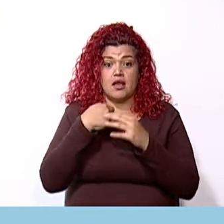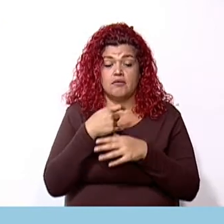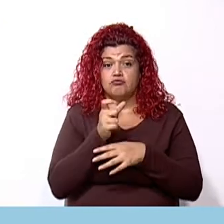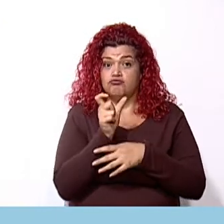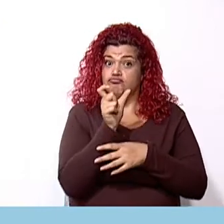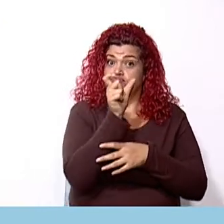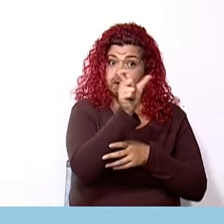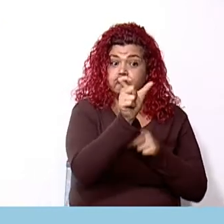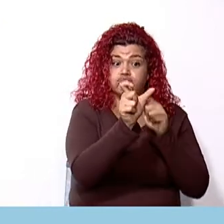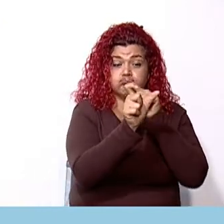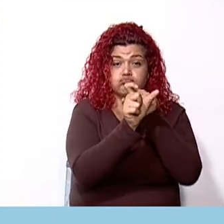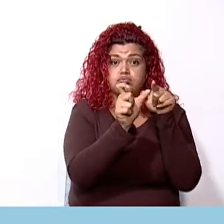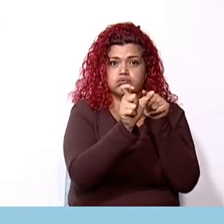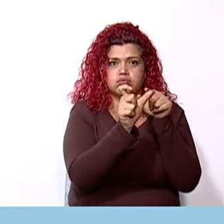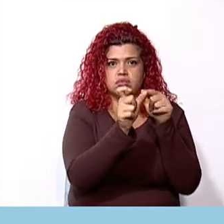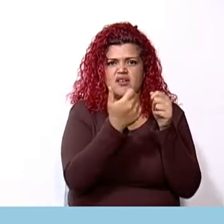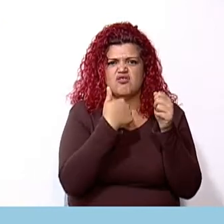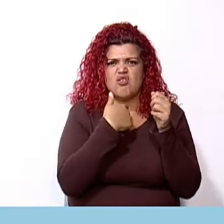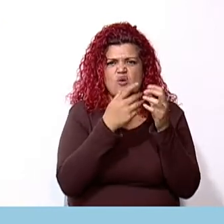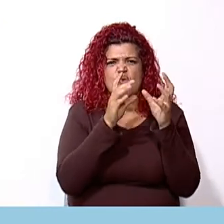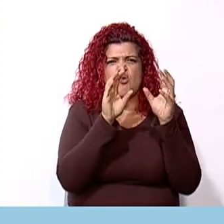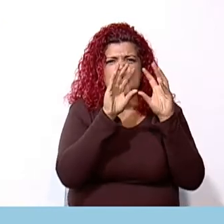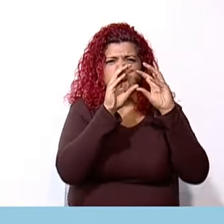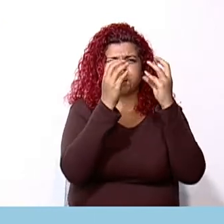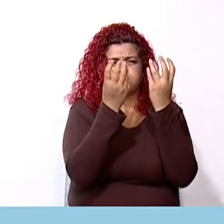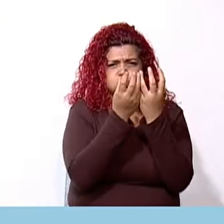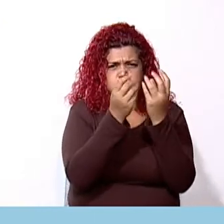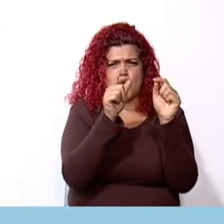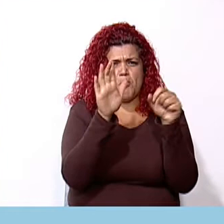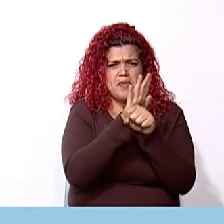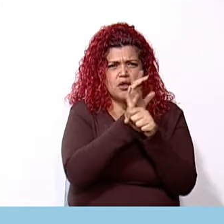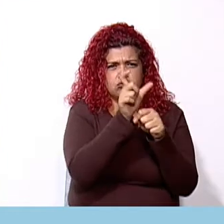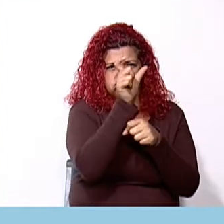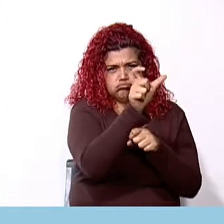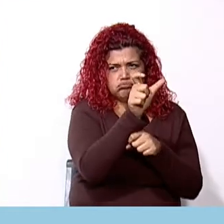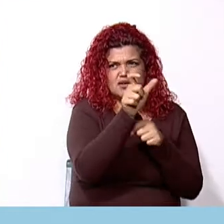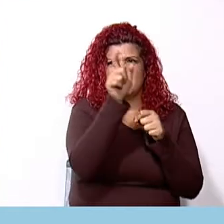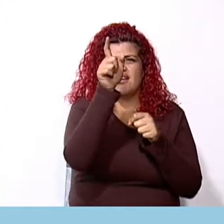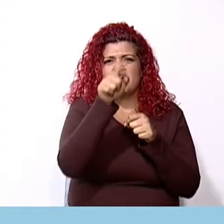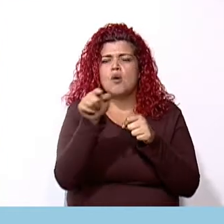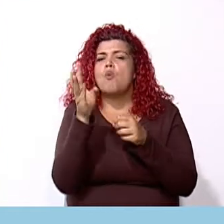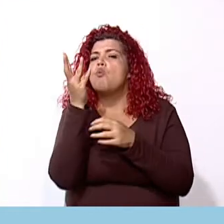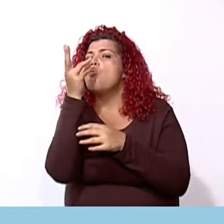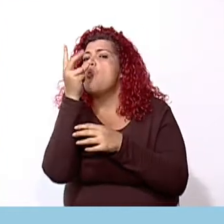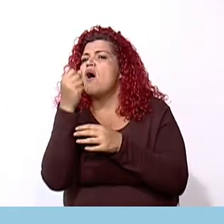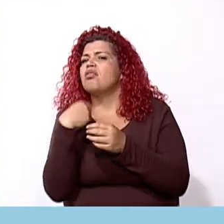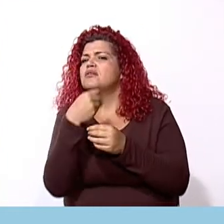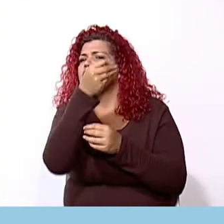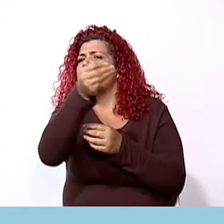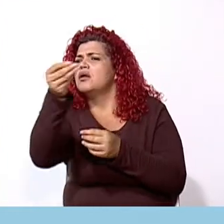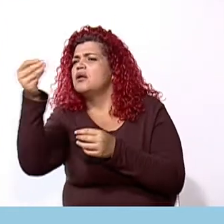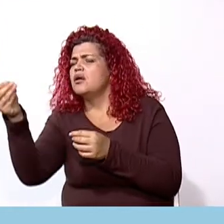colocar el dividendo y el divisor de la siguiente forma.